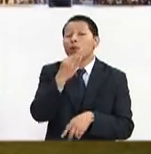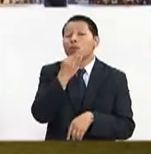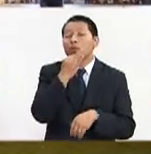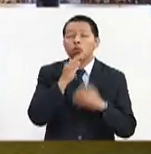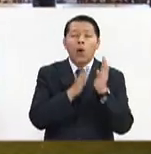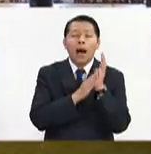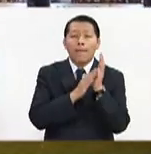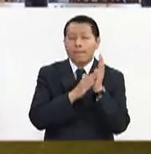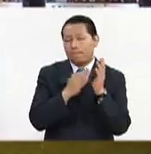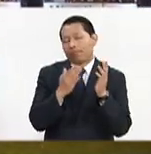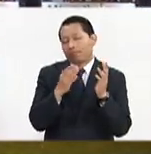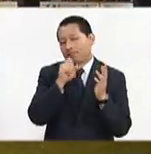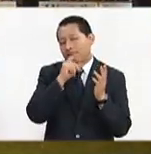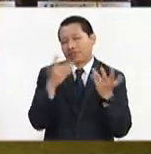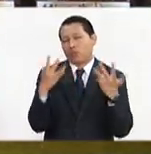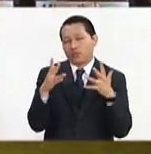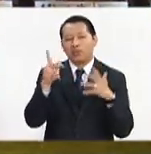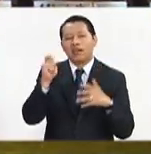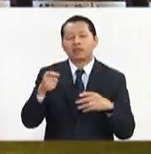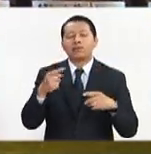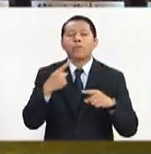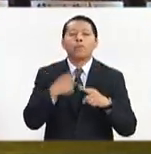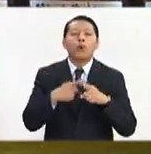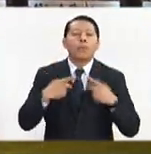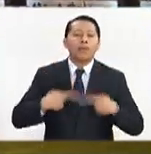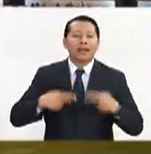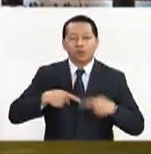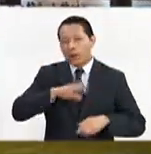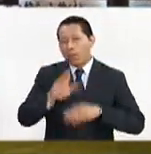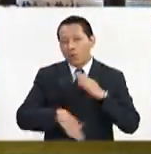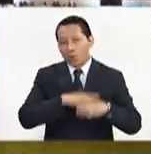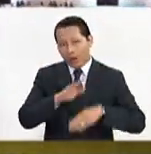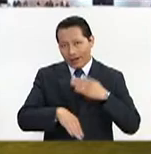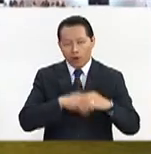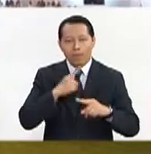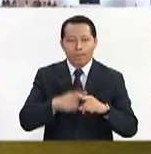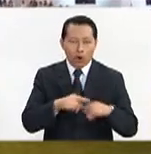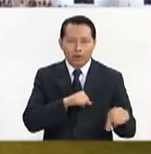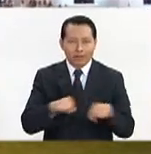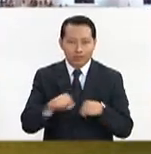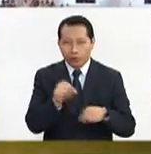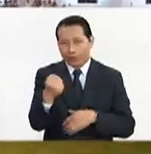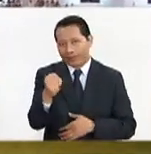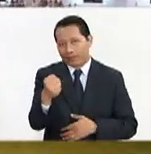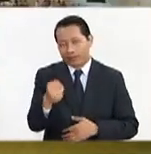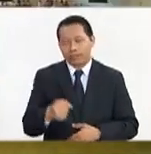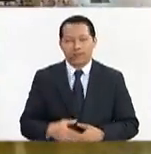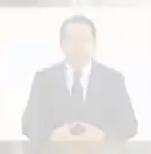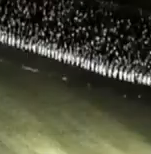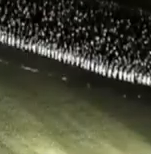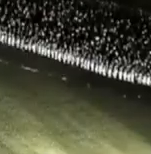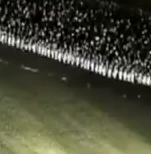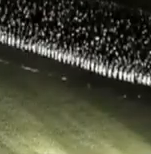memoria de las personas que también fallecieron por los sismos de septiembre.